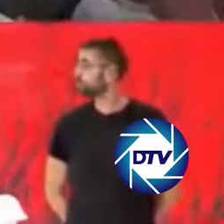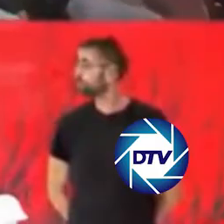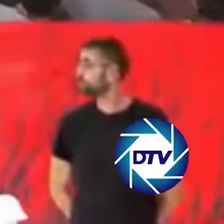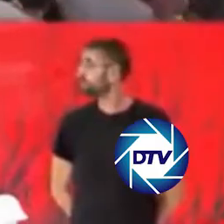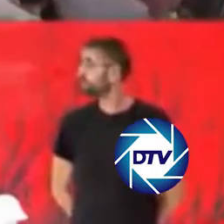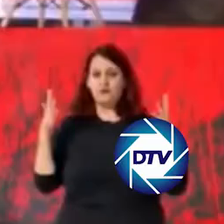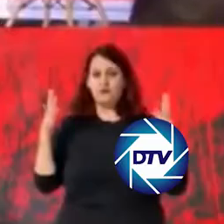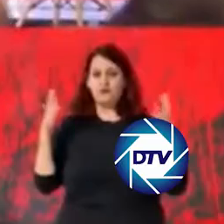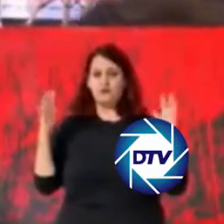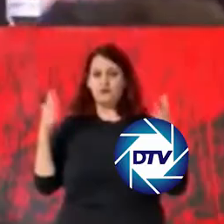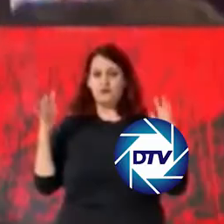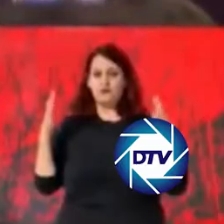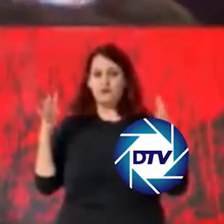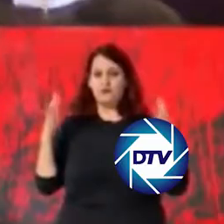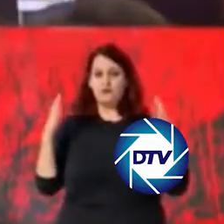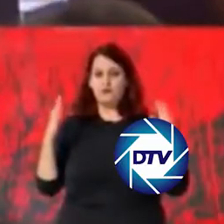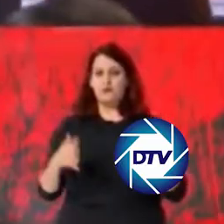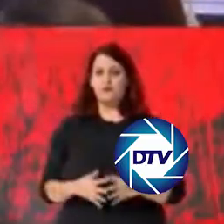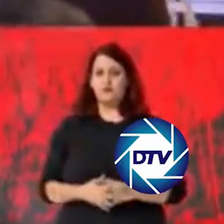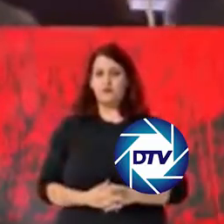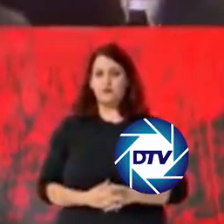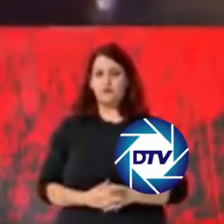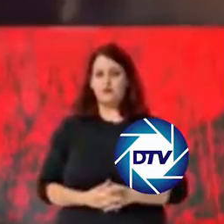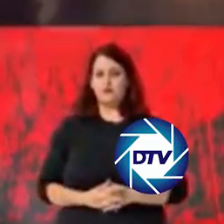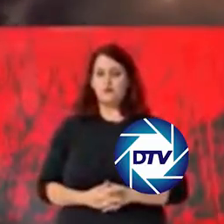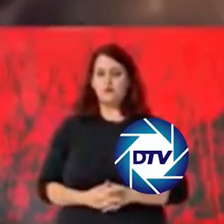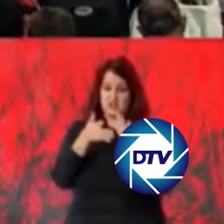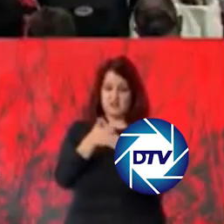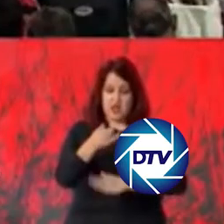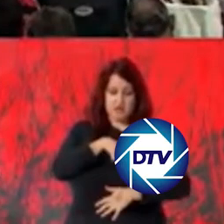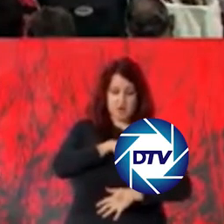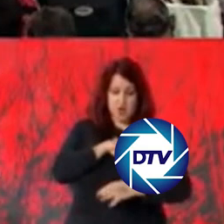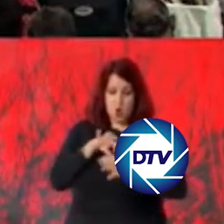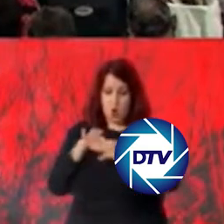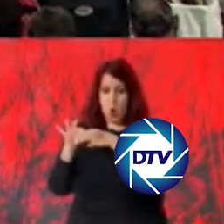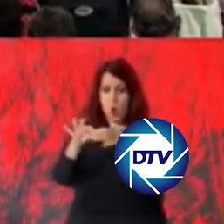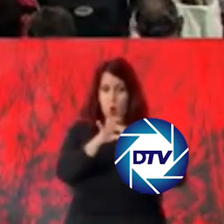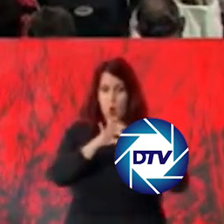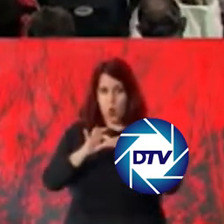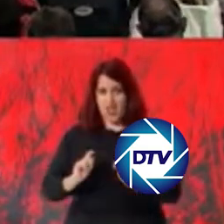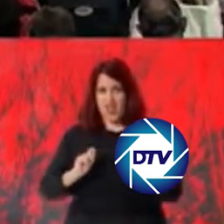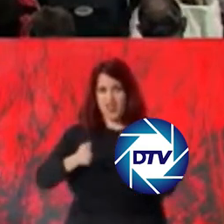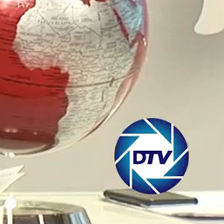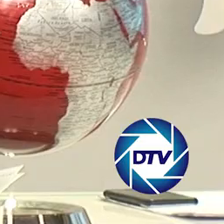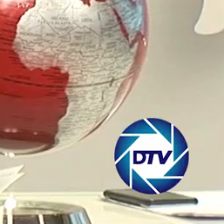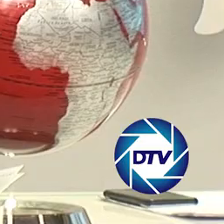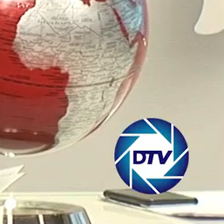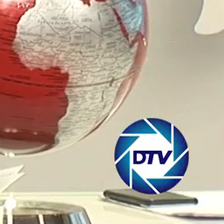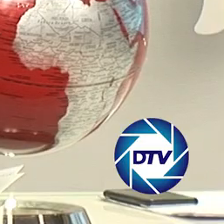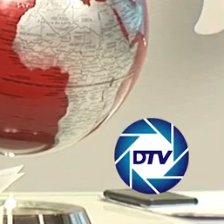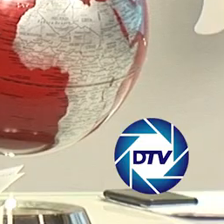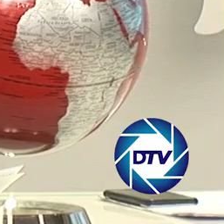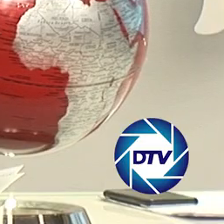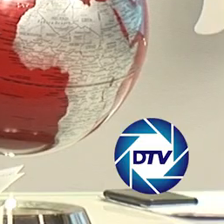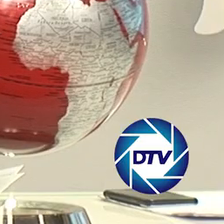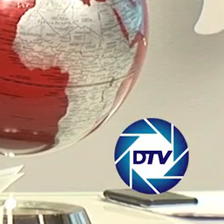España. ¿Por qué no existe? ¿No hay vínculos entre la masonería y el Partido Socialista? Bueno, yo creo que es evidente